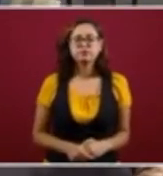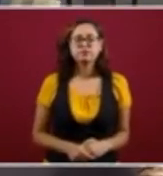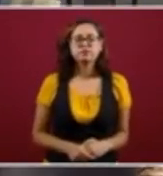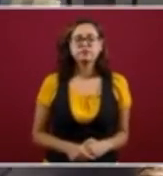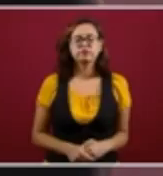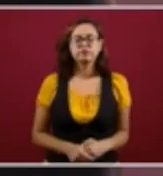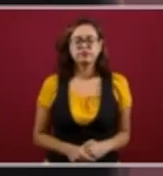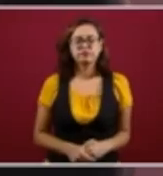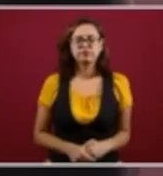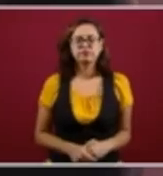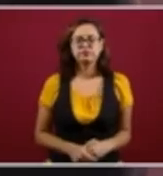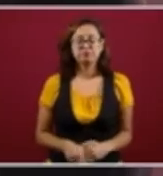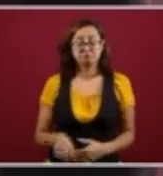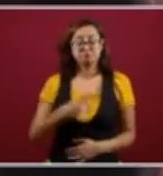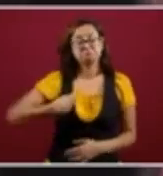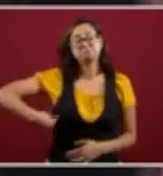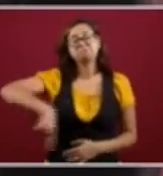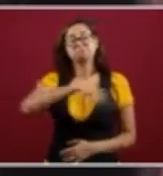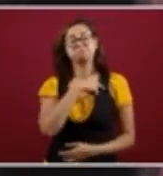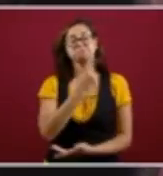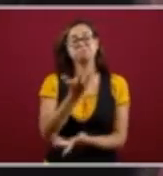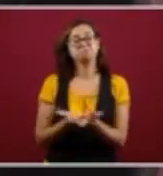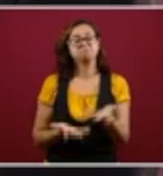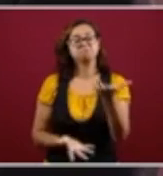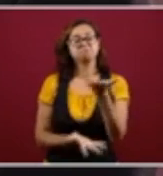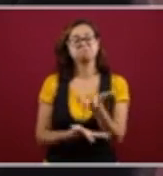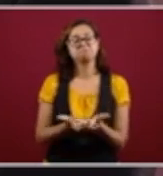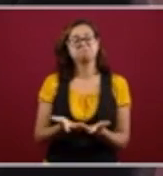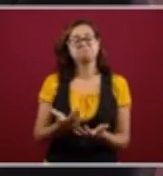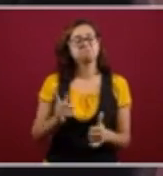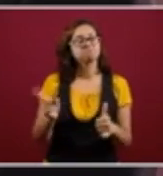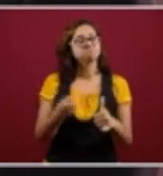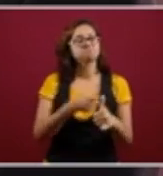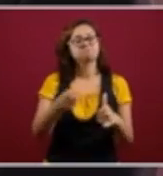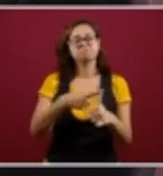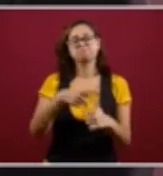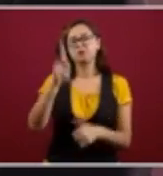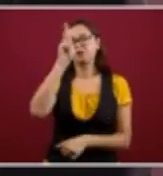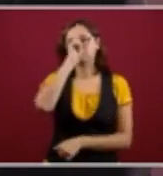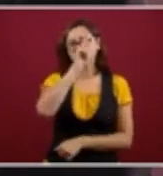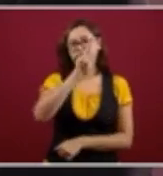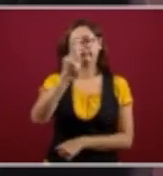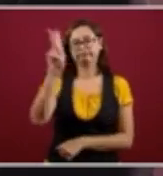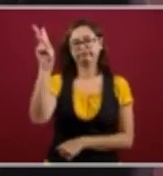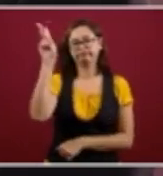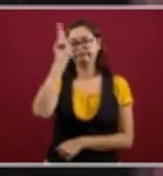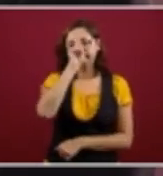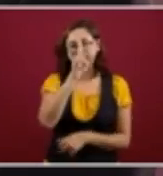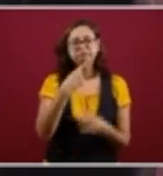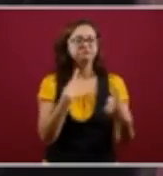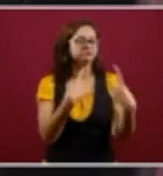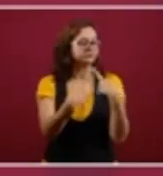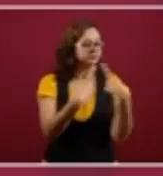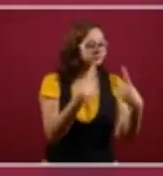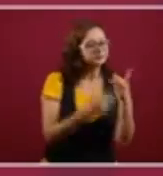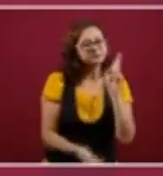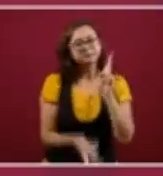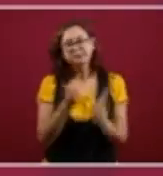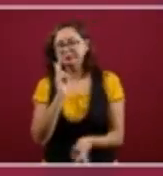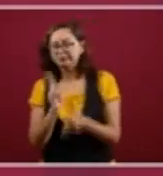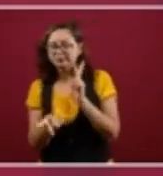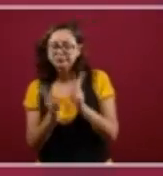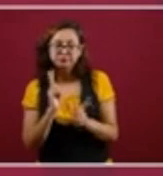mucha prudencia y vamos a convencer, no a